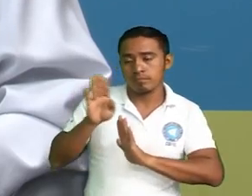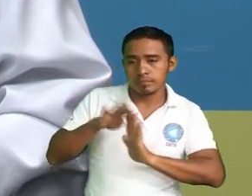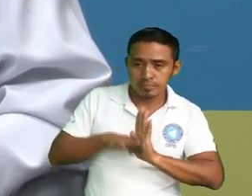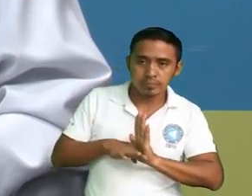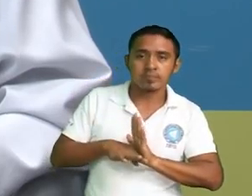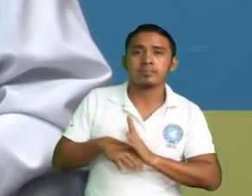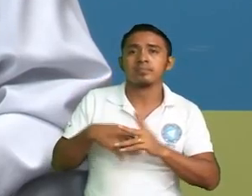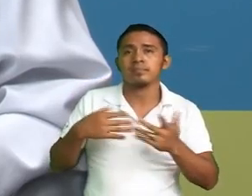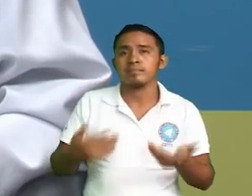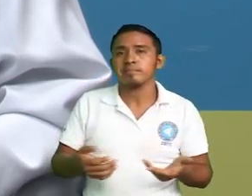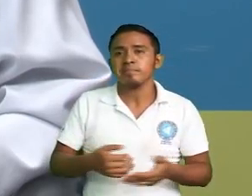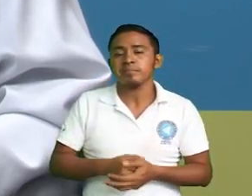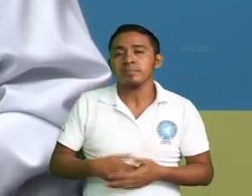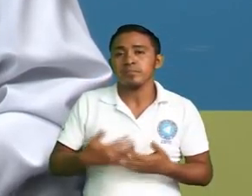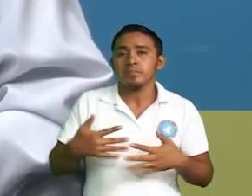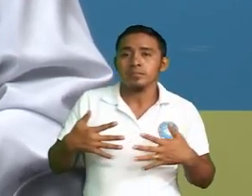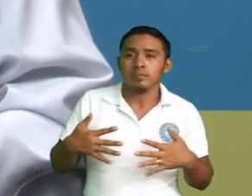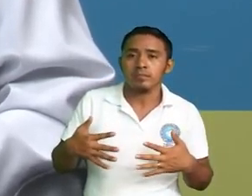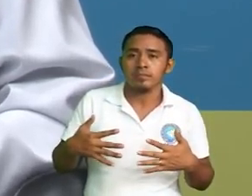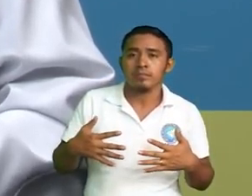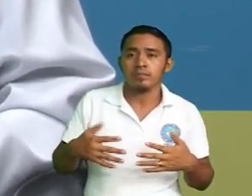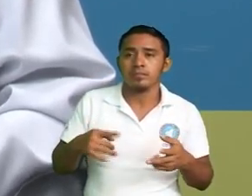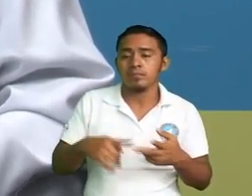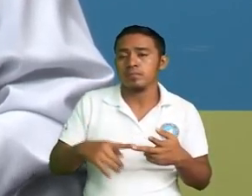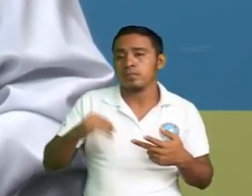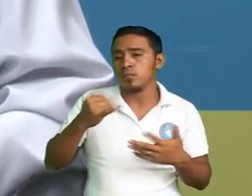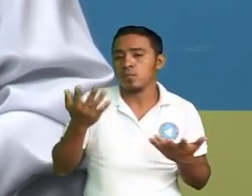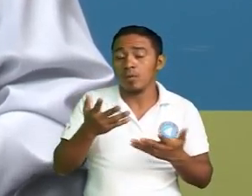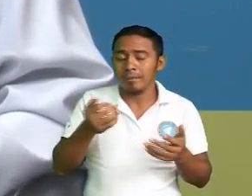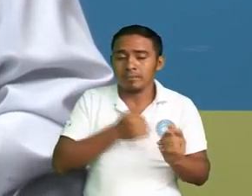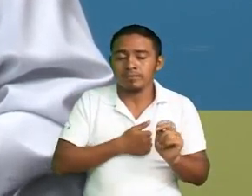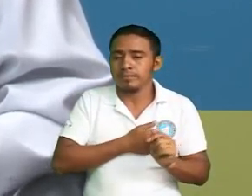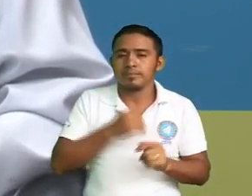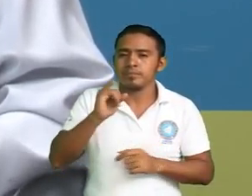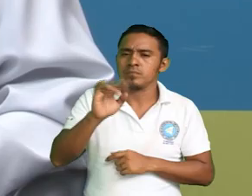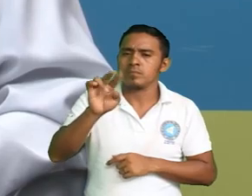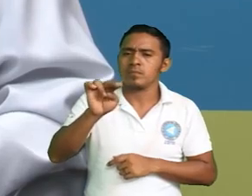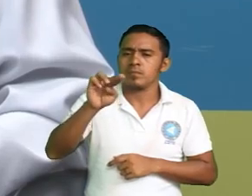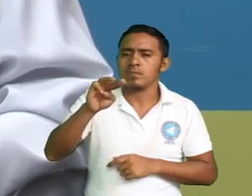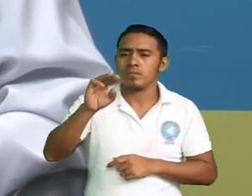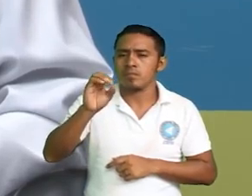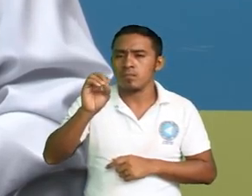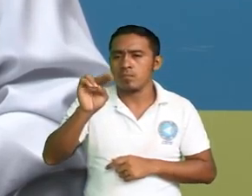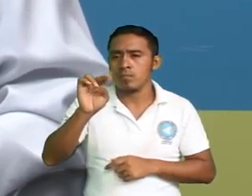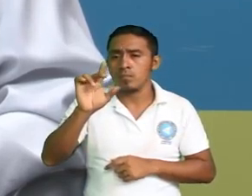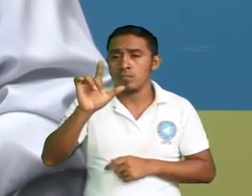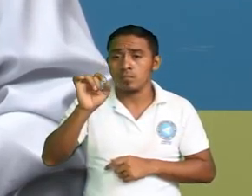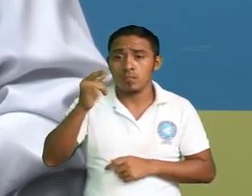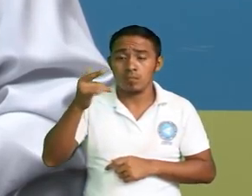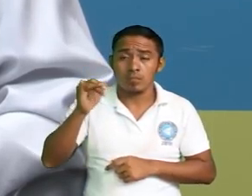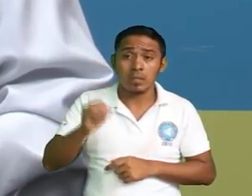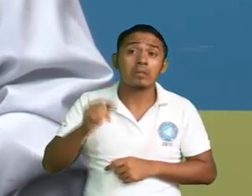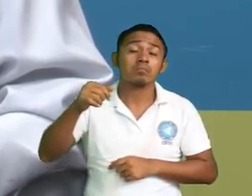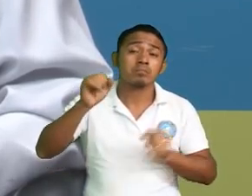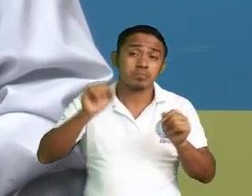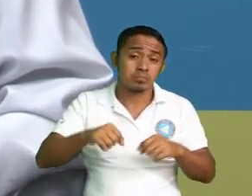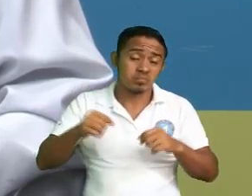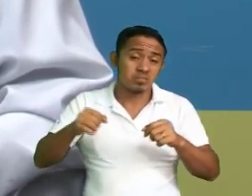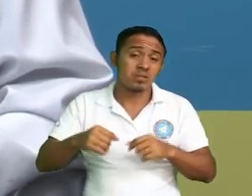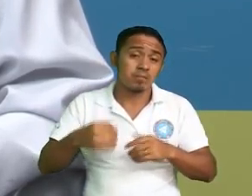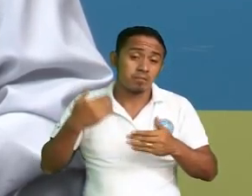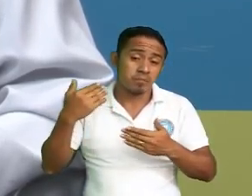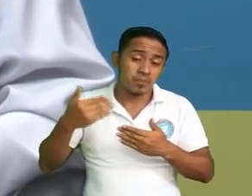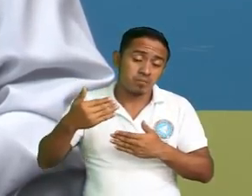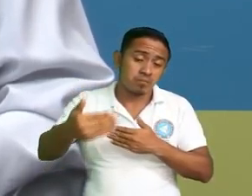el sistema nervioso, el sistema inmunológico, perdón, eso lo predispone a este paciente a de que